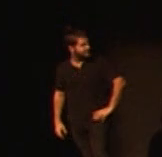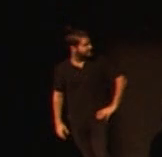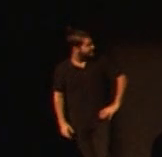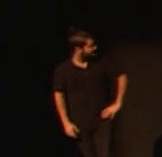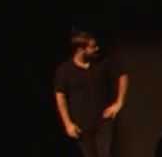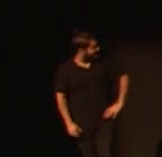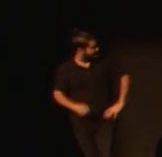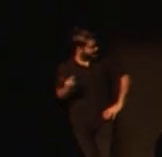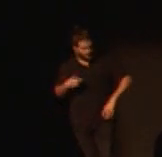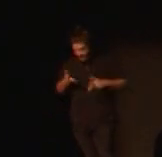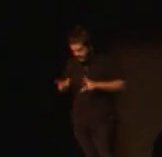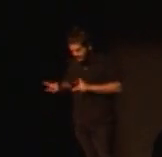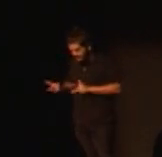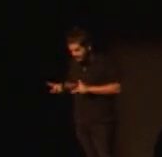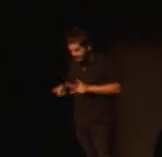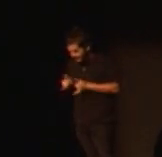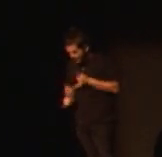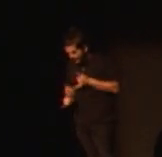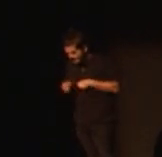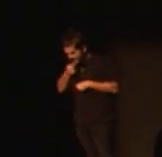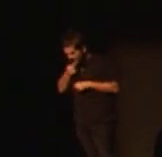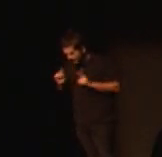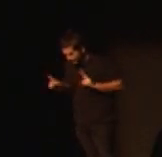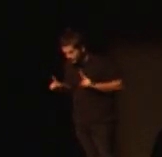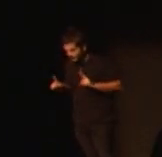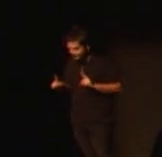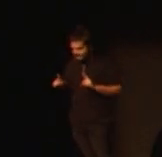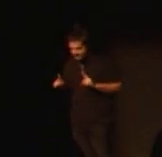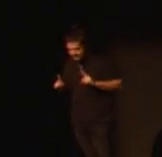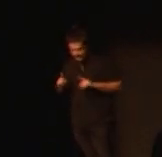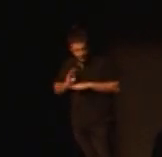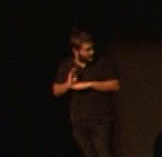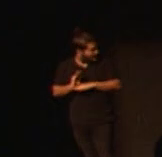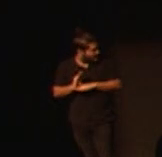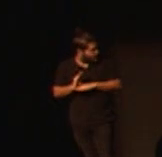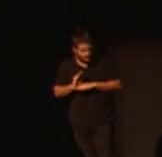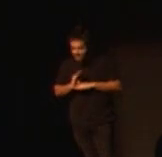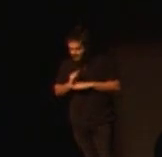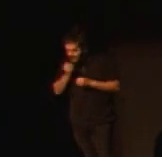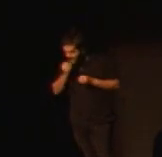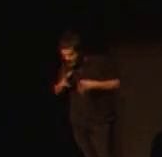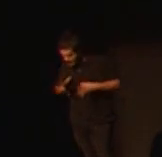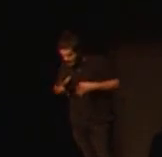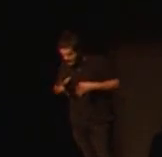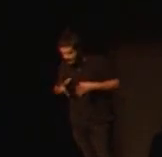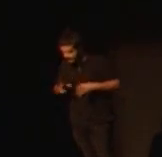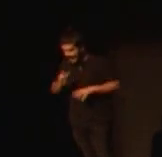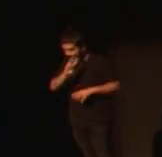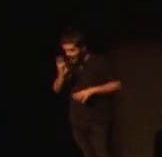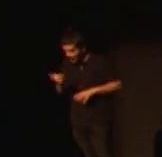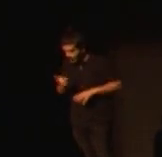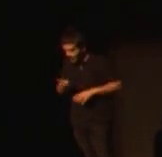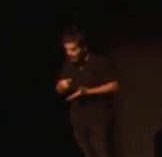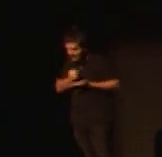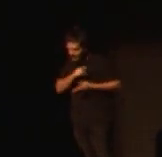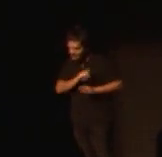A ver, no me pises el micro, que entonces la hemos liado. No, pero ahí podéis convivir todos, ¿no? ¿Vale? Ahí hay otro premio, pero ese ya no es vuestro, ¿eh? Pero